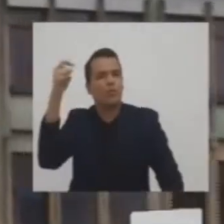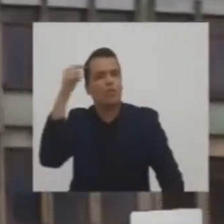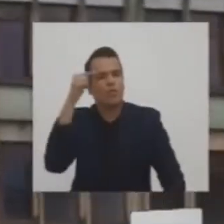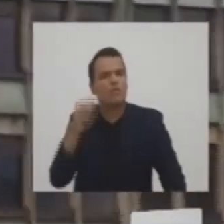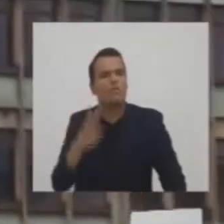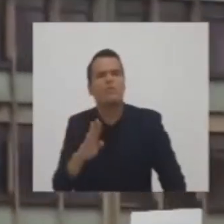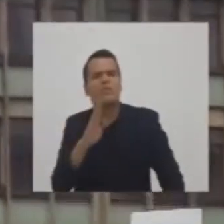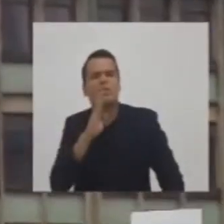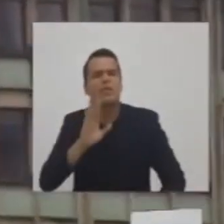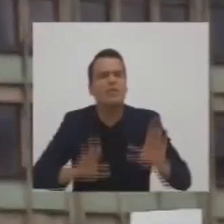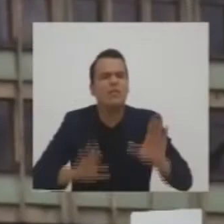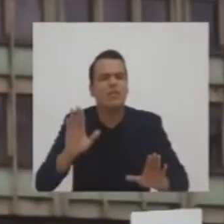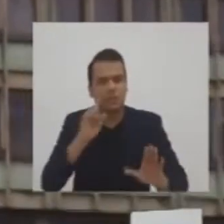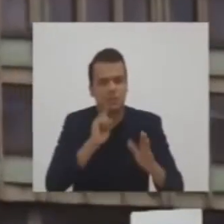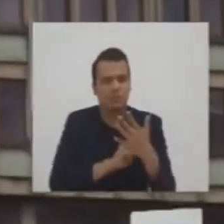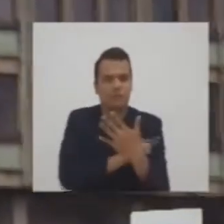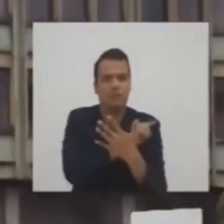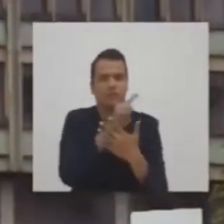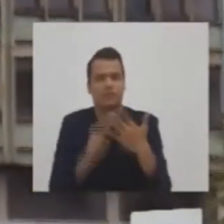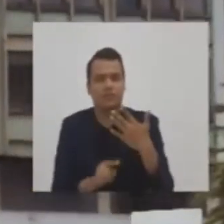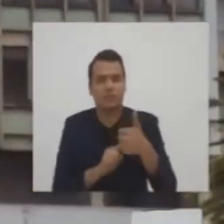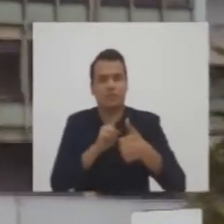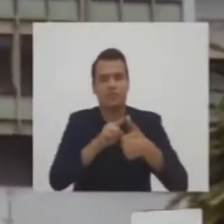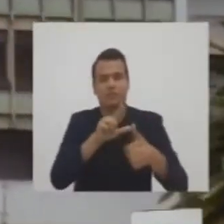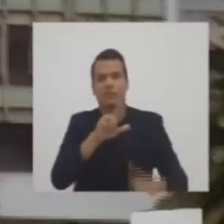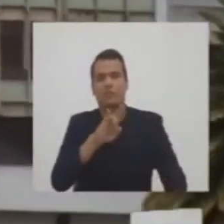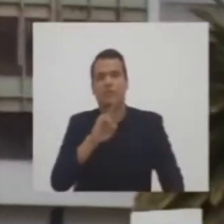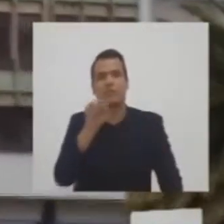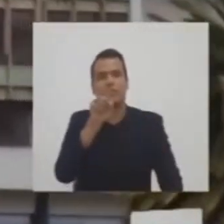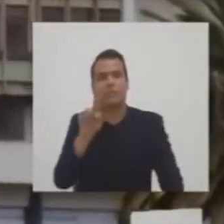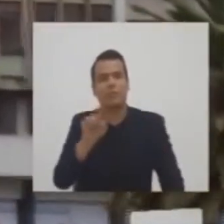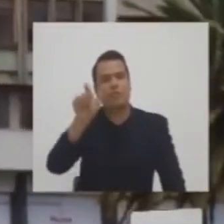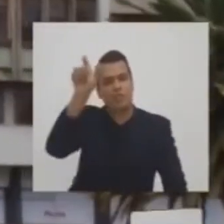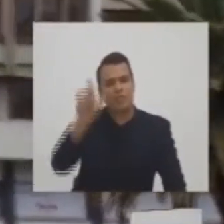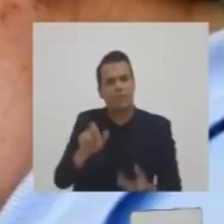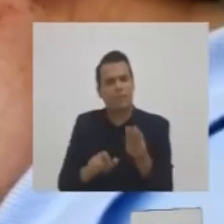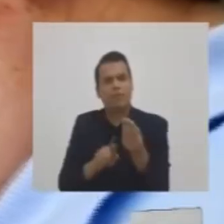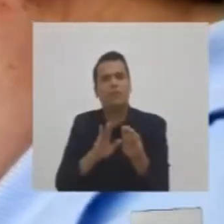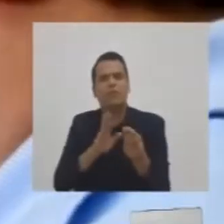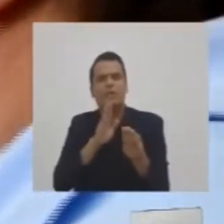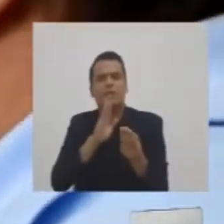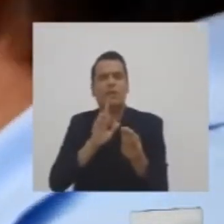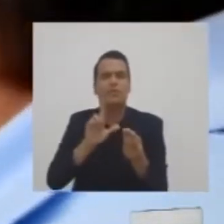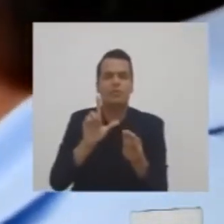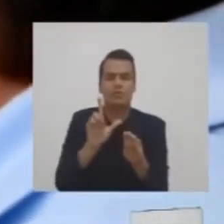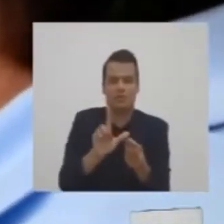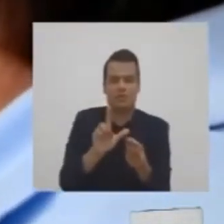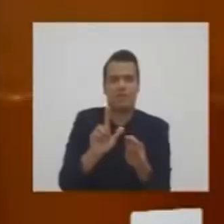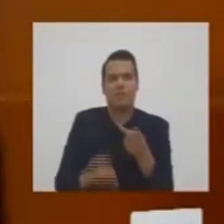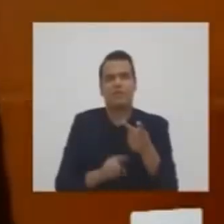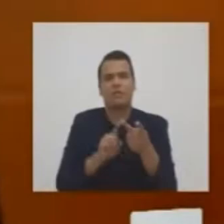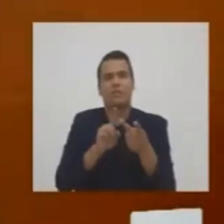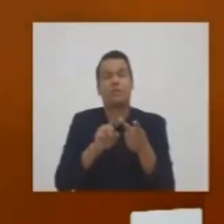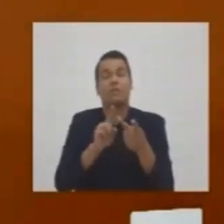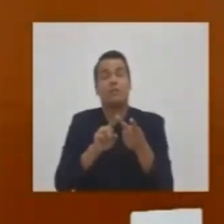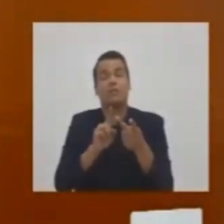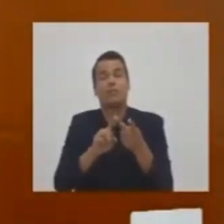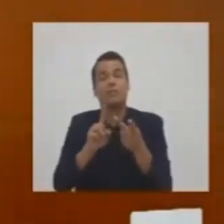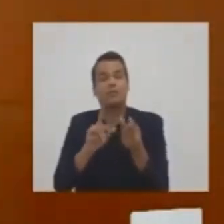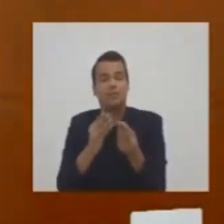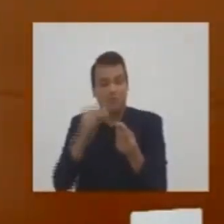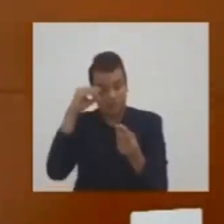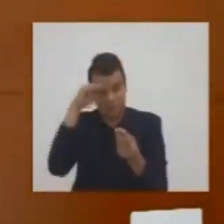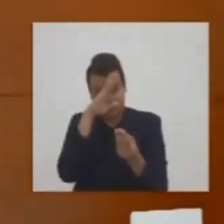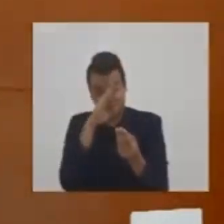gobernador entre 5 candidatos que aparecen en el tarjetón, entre los cuales figura Luis Eladio Pérez con el aval del Partido Liberal,